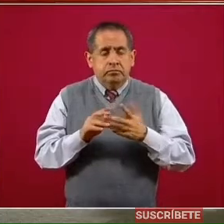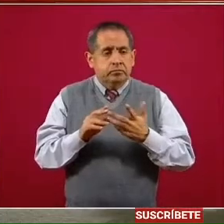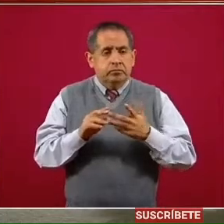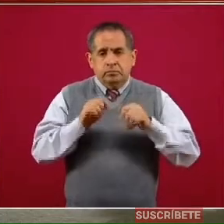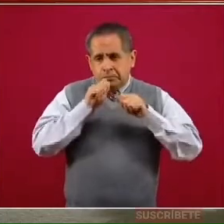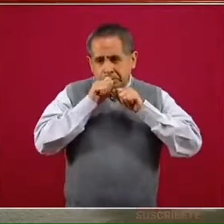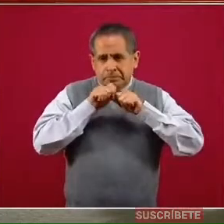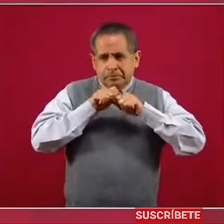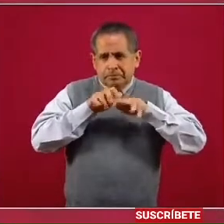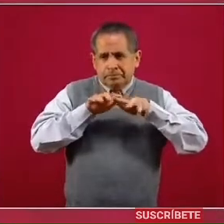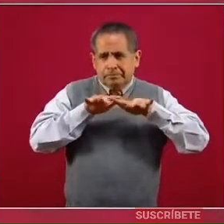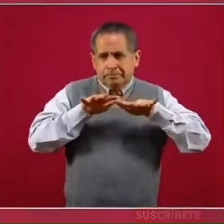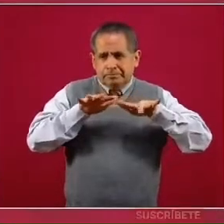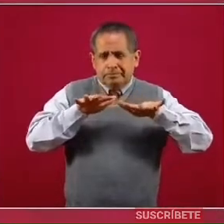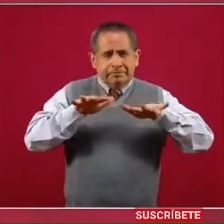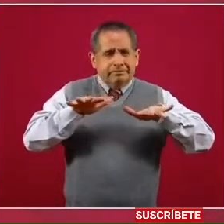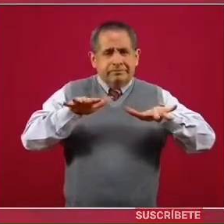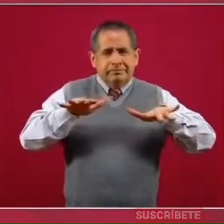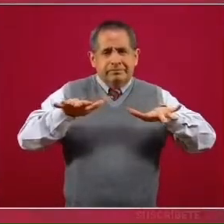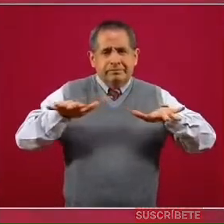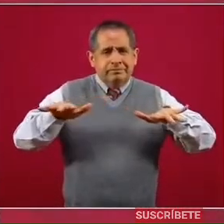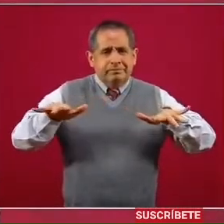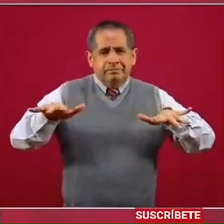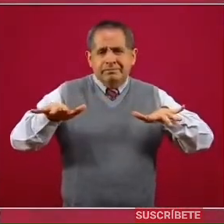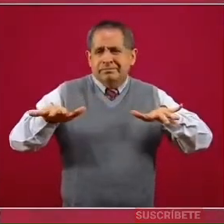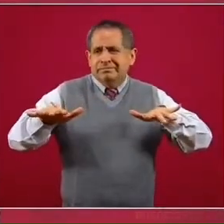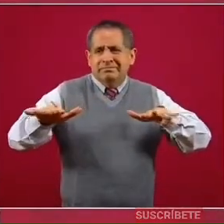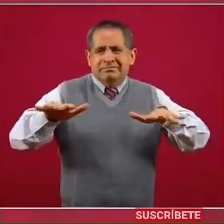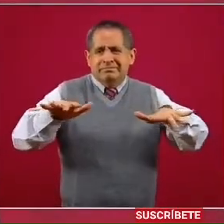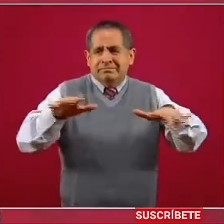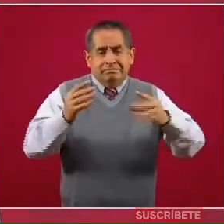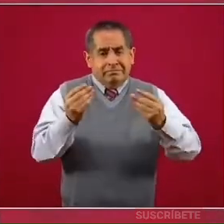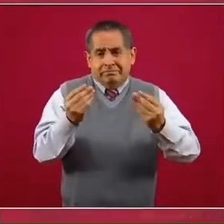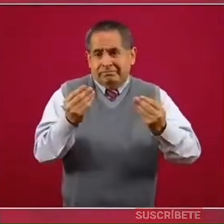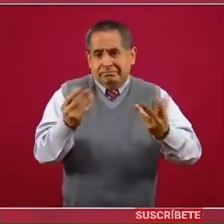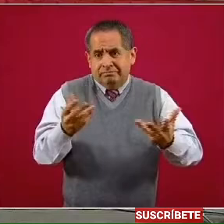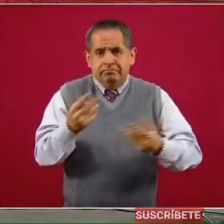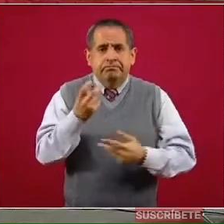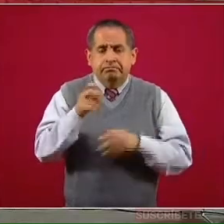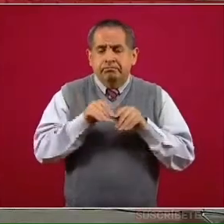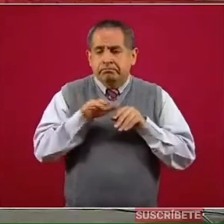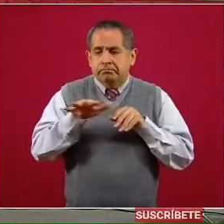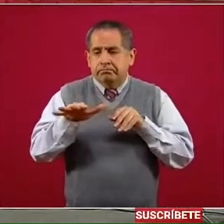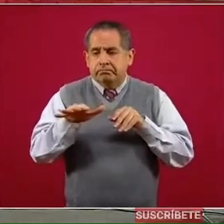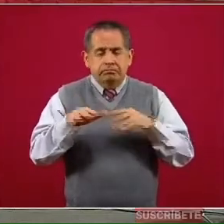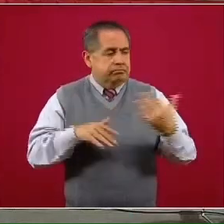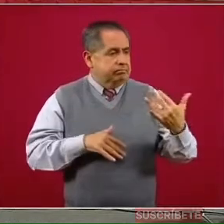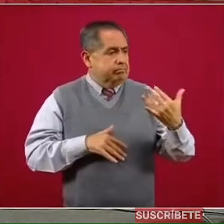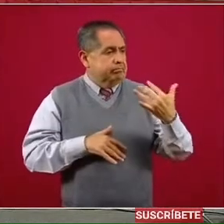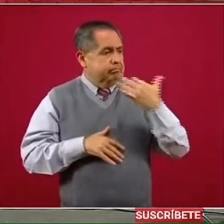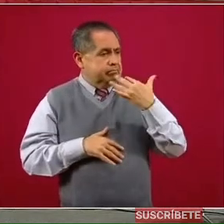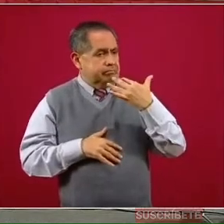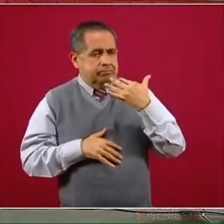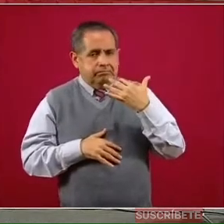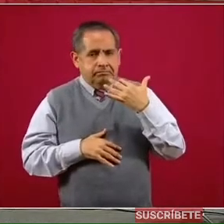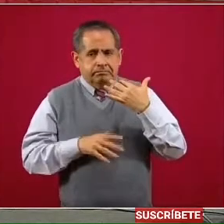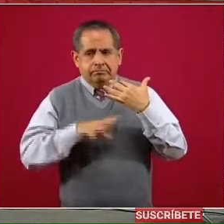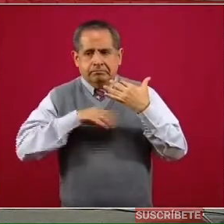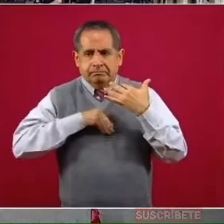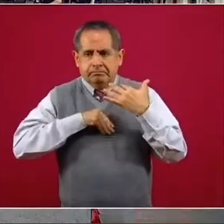en grandes cantidades los virus en esos líquidos respiratorios, pues ese es el mecanismo más efectivo de